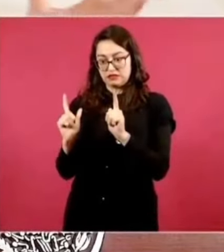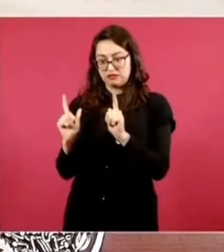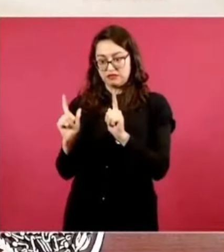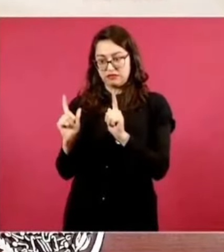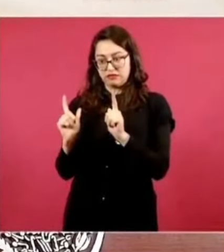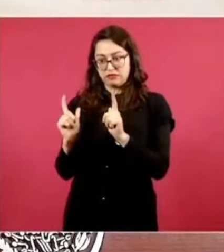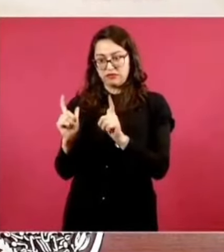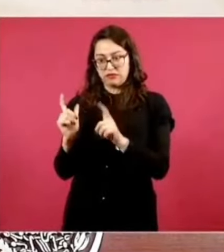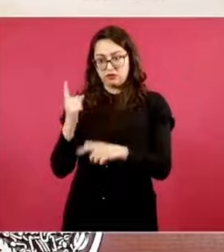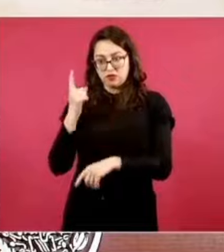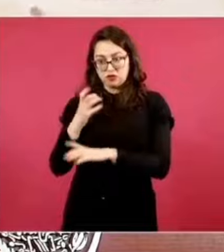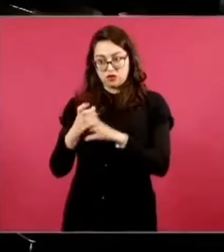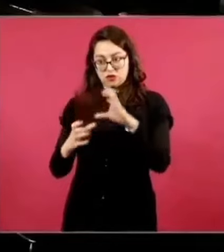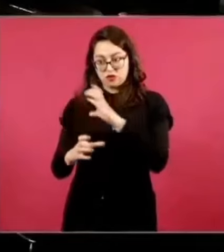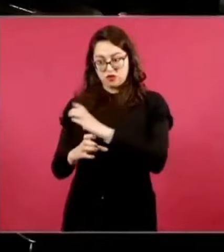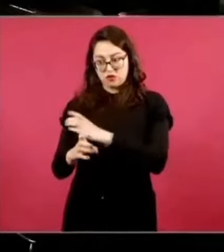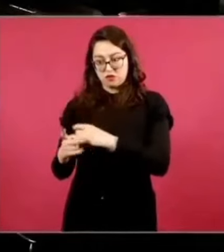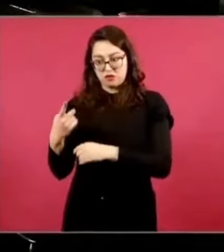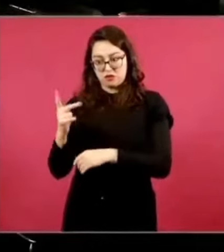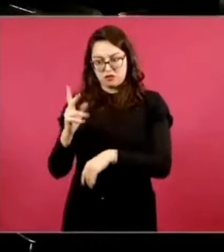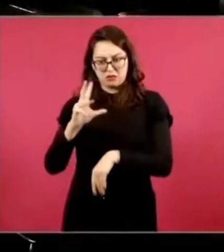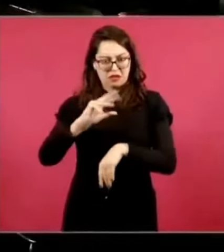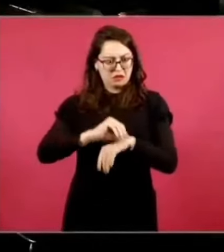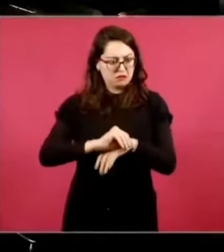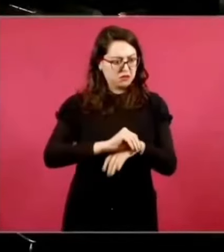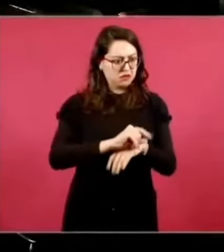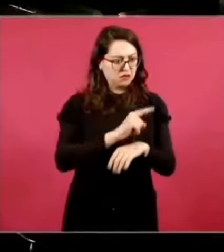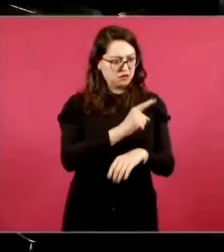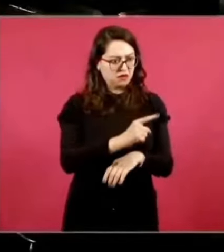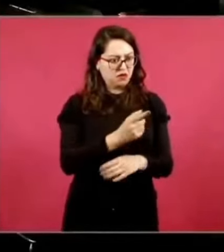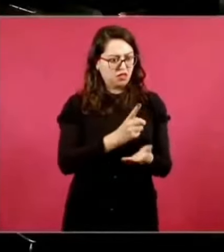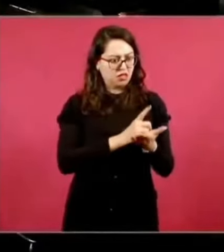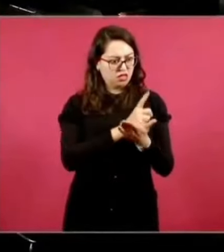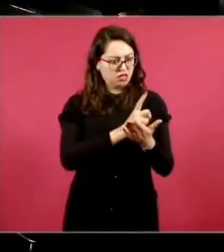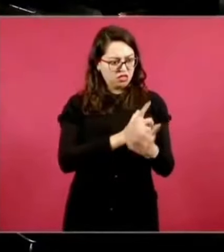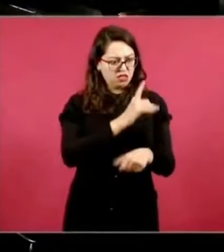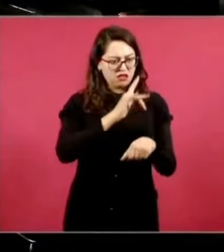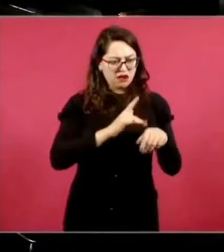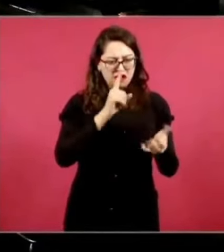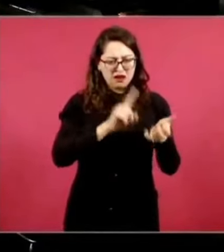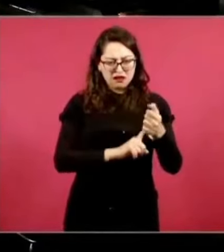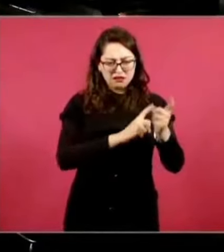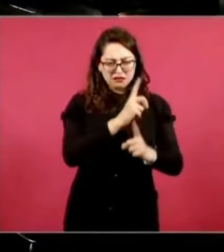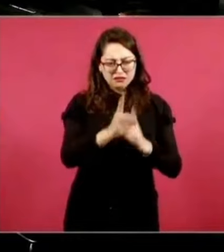¿cómo se le va a dar ese ejemplo a los jóvenes? En el deporte,